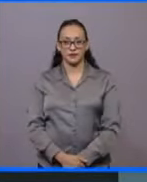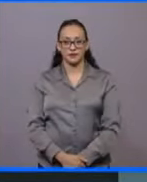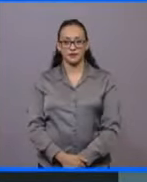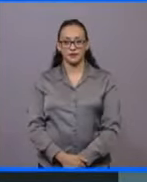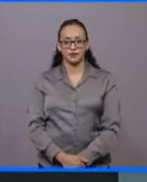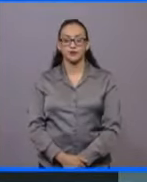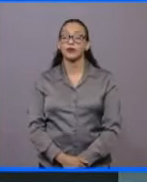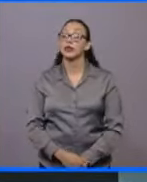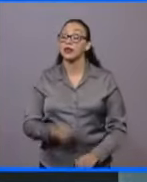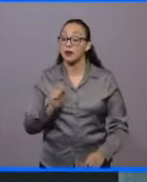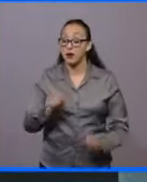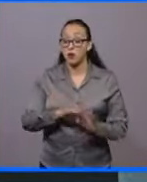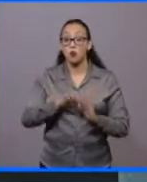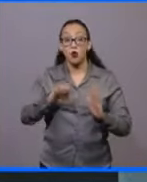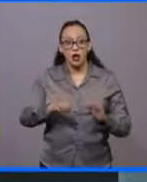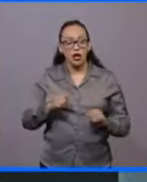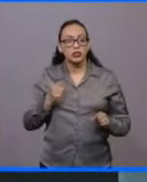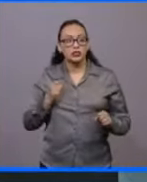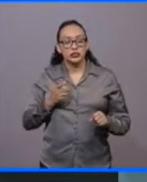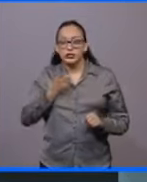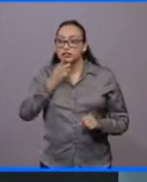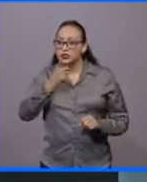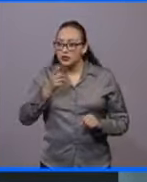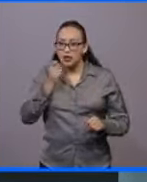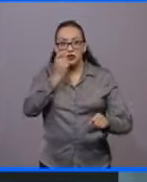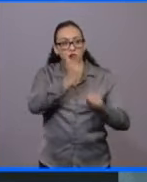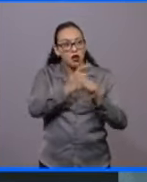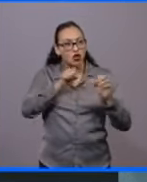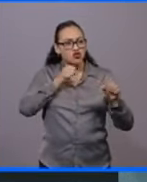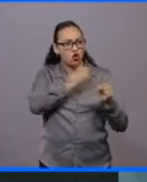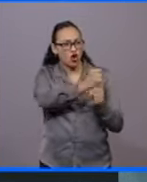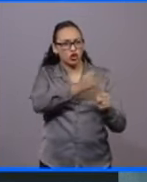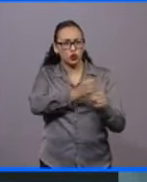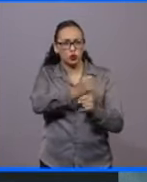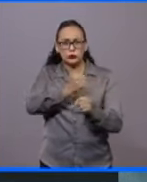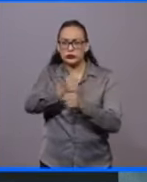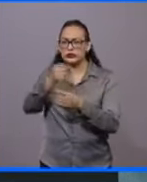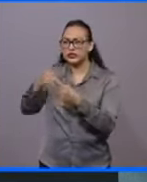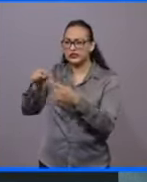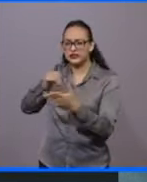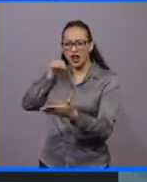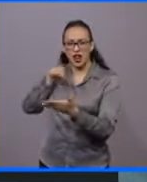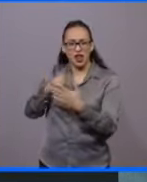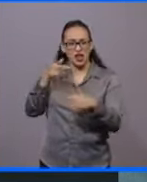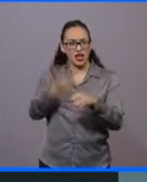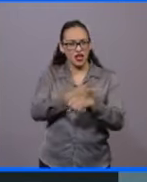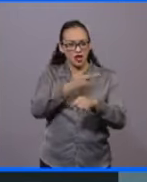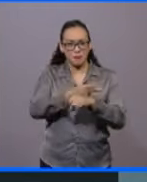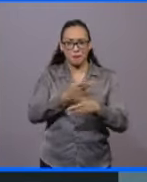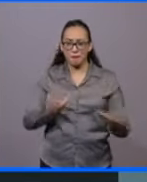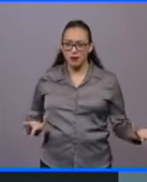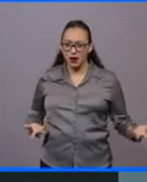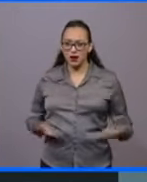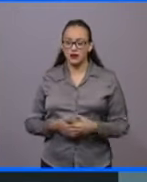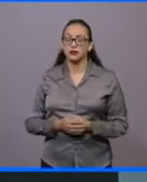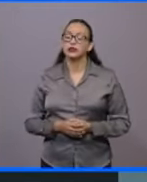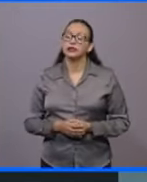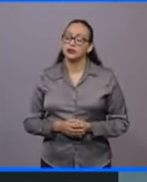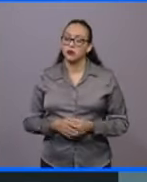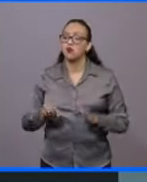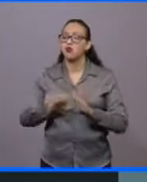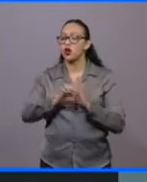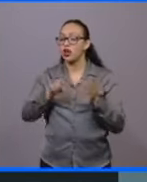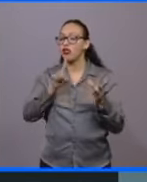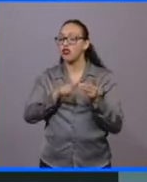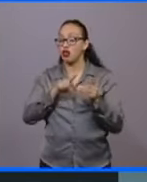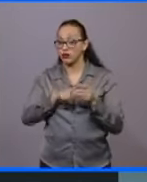Pero también cuando hablamos de entornos torturantes hay otro tipo de retos que podríamos considerar de contextos en donde ocurren. Por